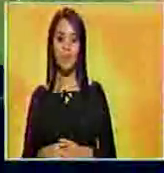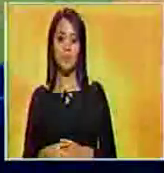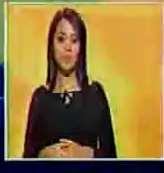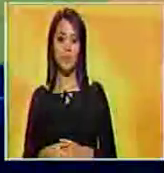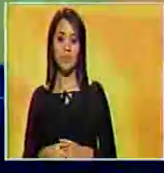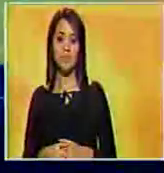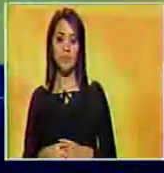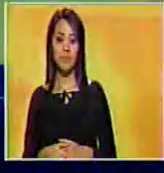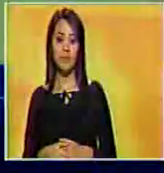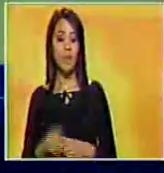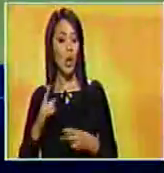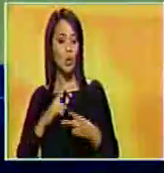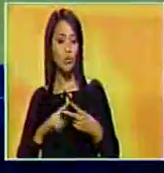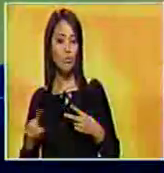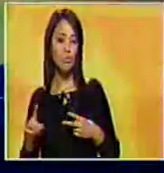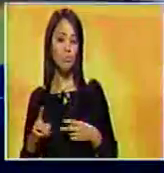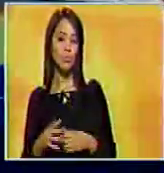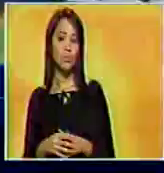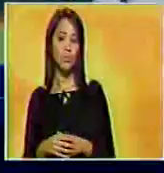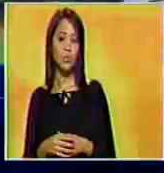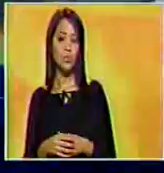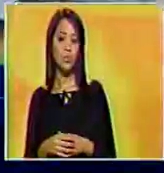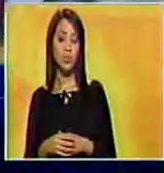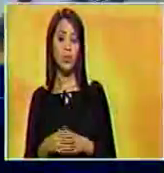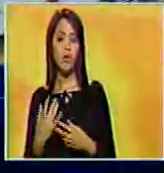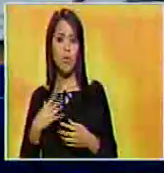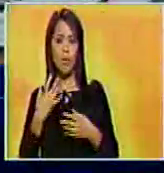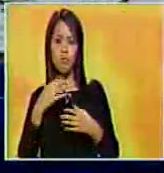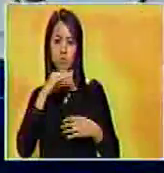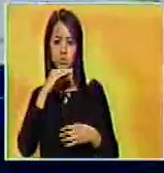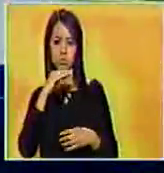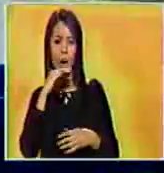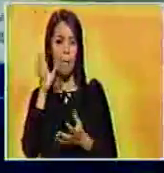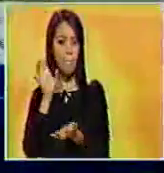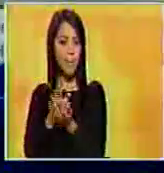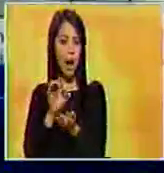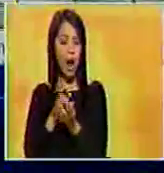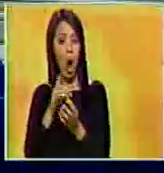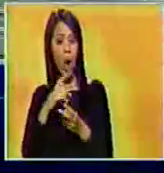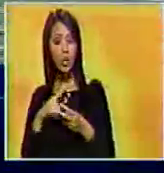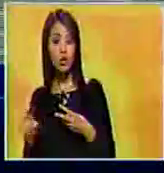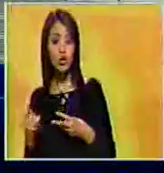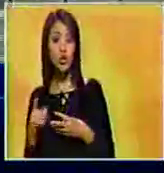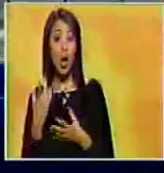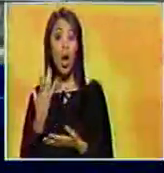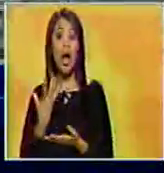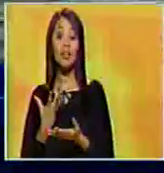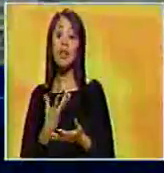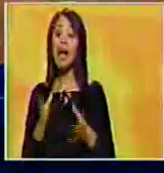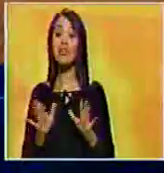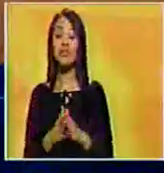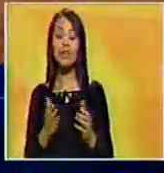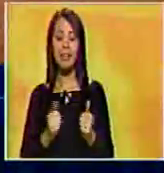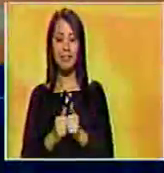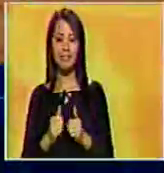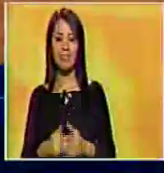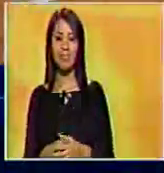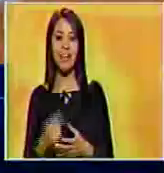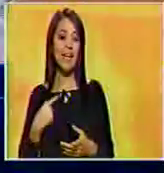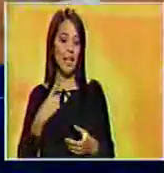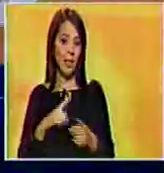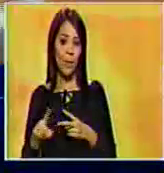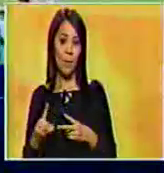En Puerto La Cruz se cruzan Bravos de Margarita ante Caribes de Anzoátegui. Los insulares, bajo el mando de Henry Blanco, lucen